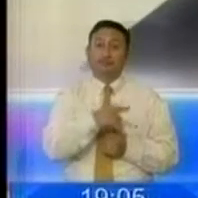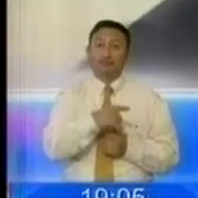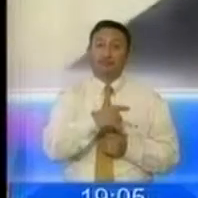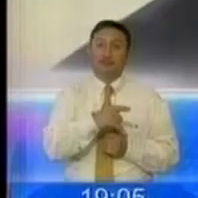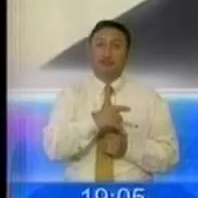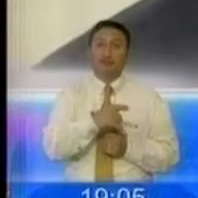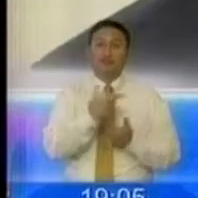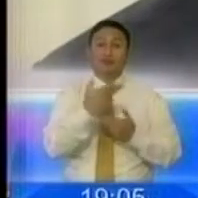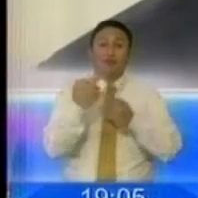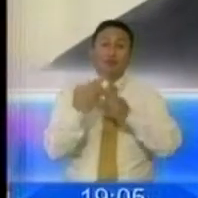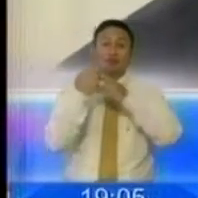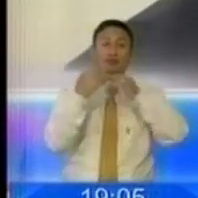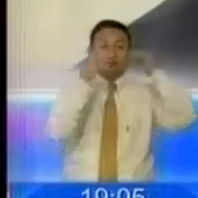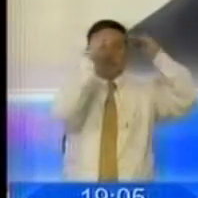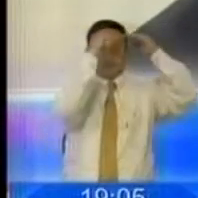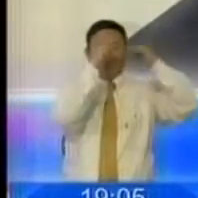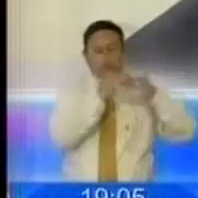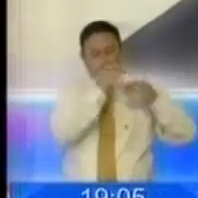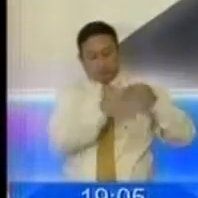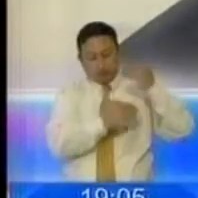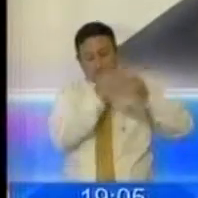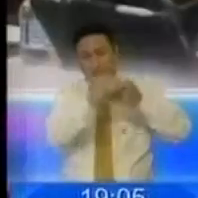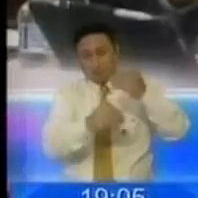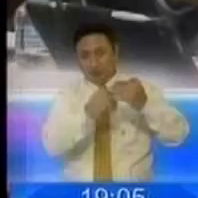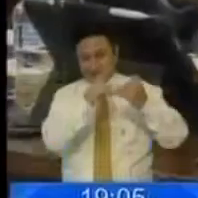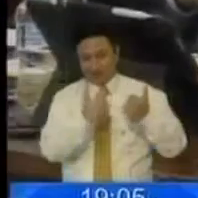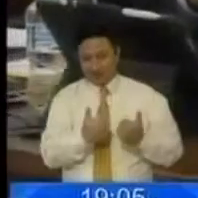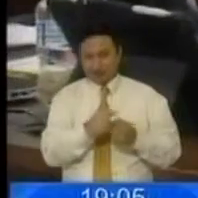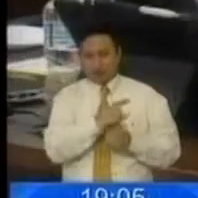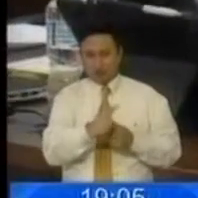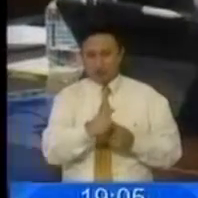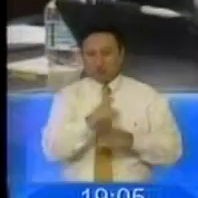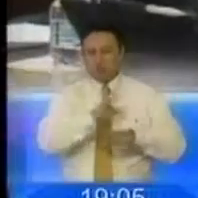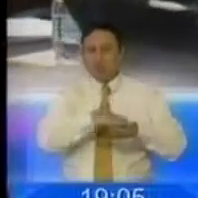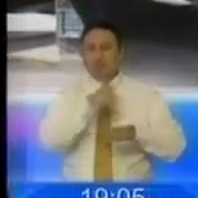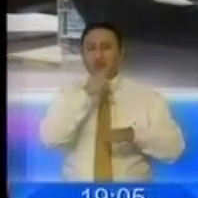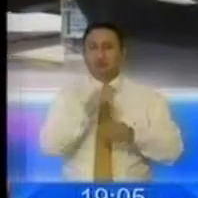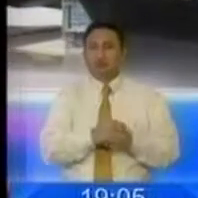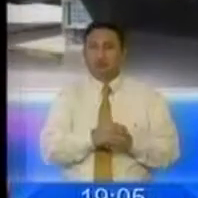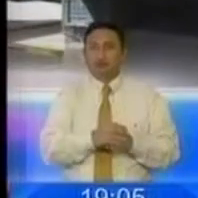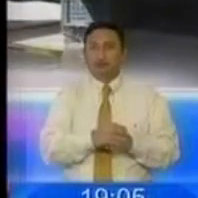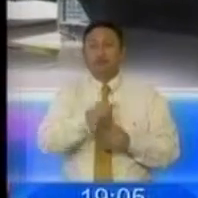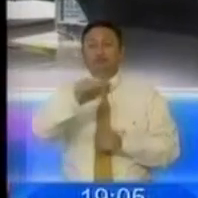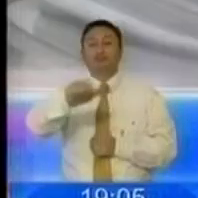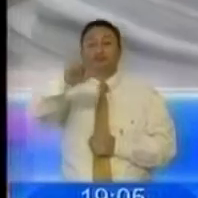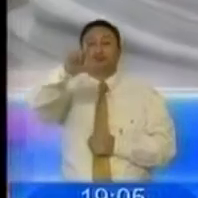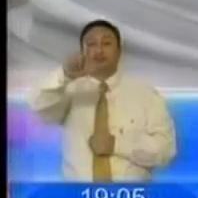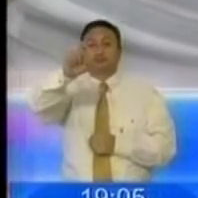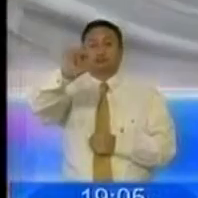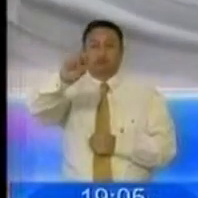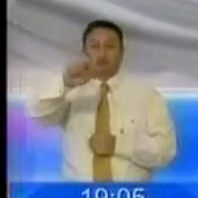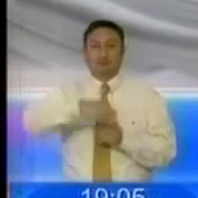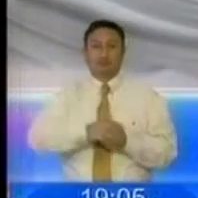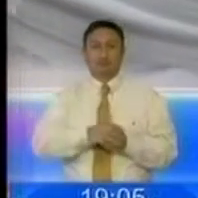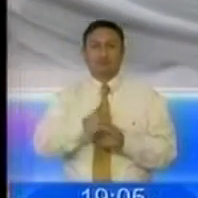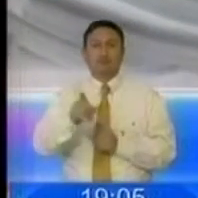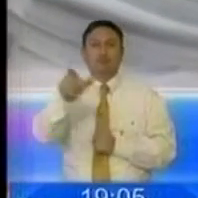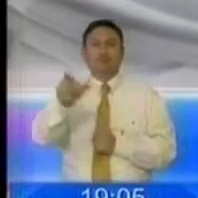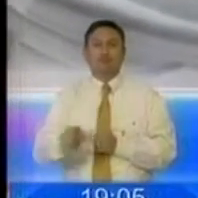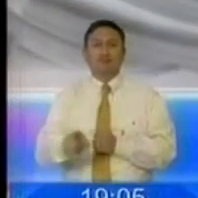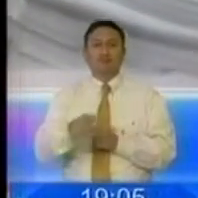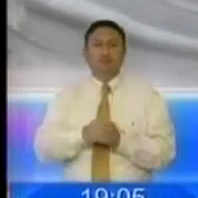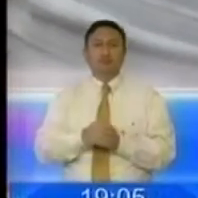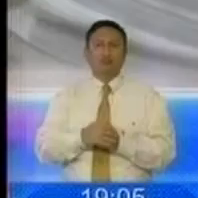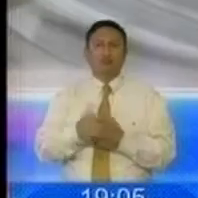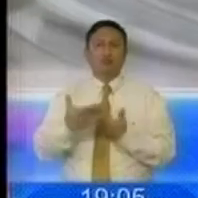de responsabilidades que es la que se va a determinar en esta causa. La representación legal de Alex Bravo, de su parte, señaló que su defendido ha sido procesado por